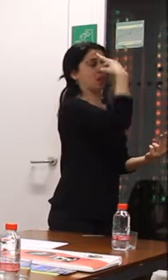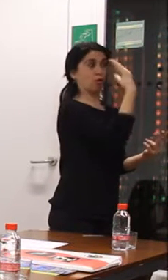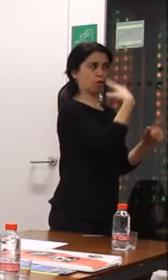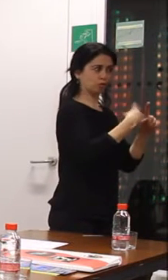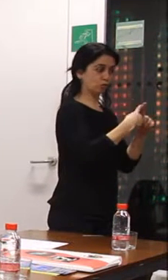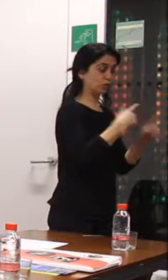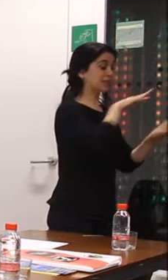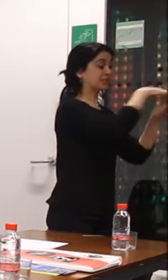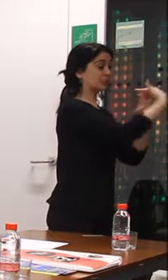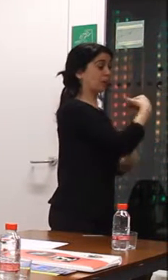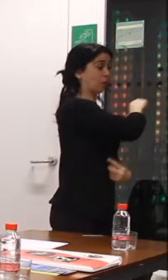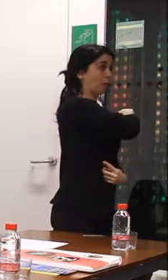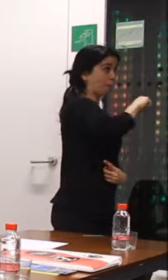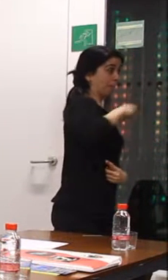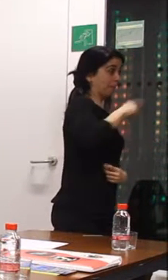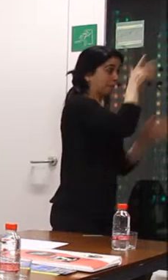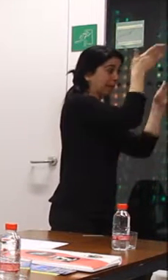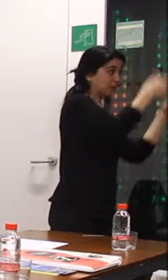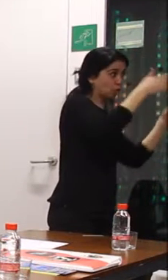de la vivienda, ¿no?